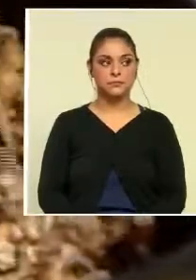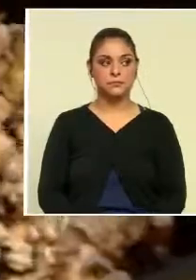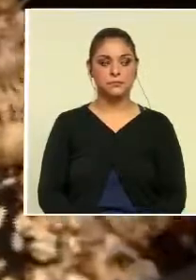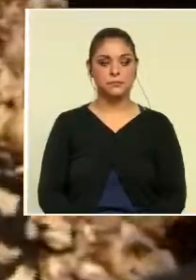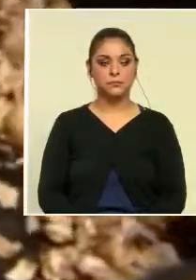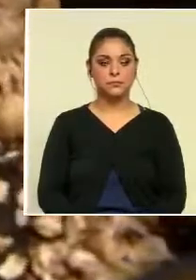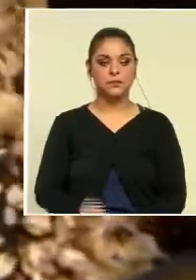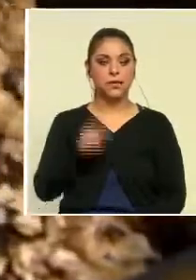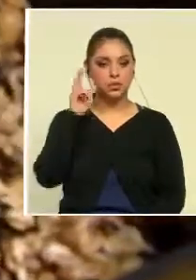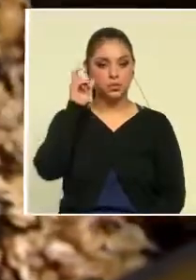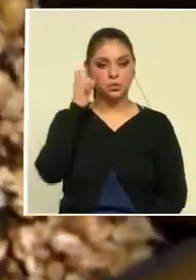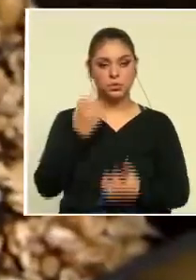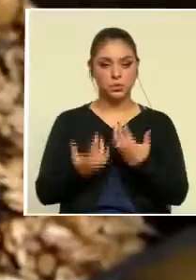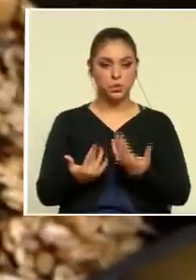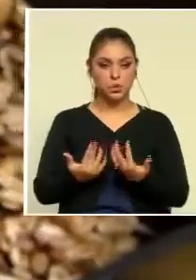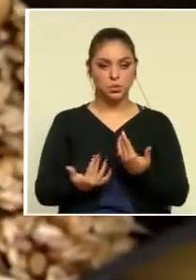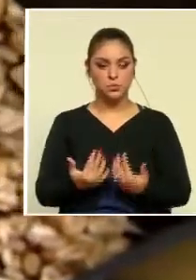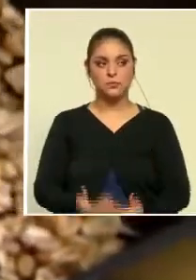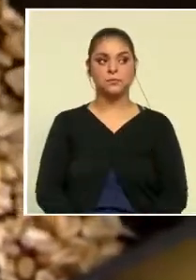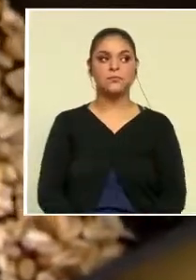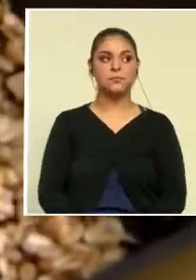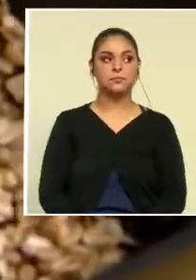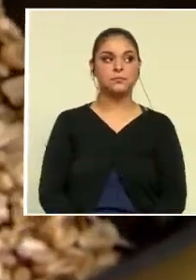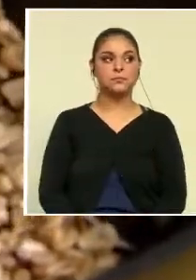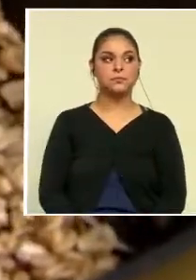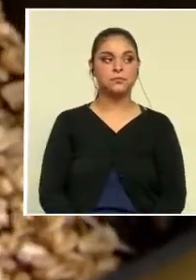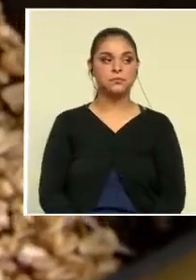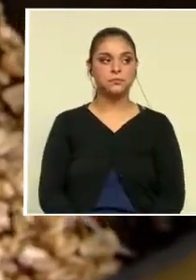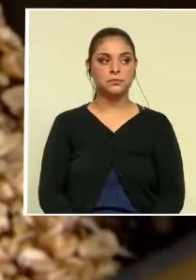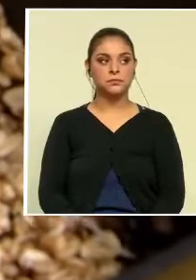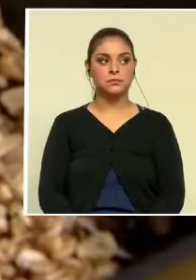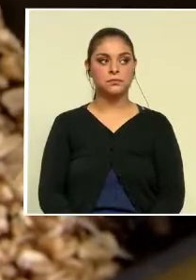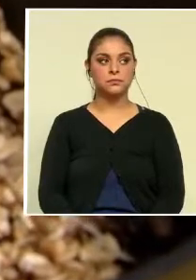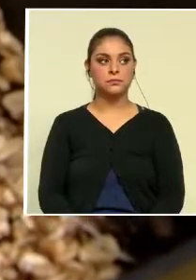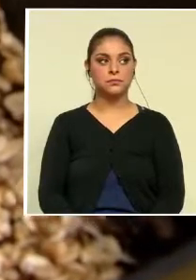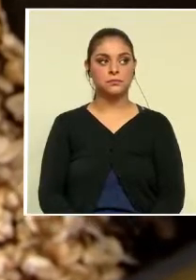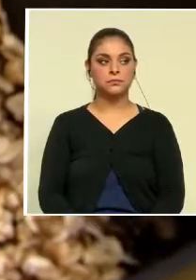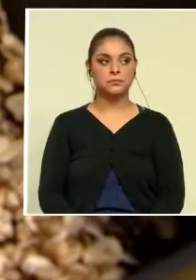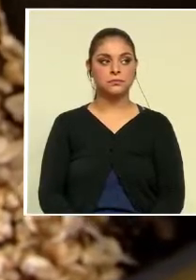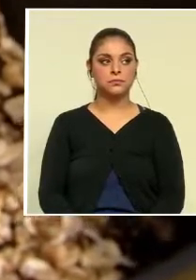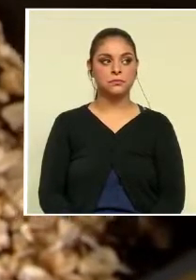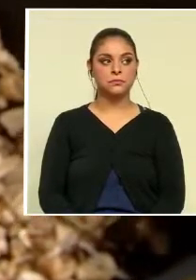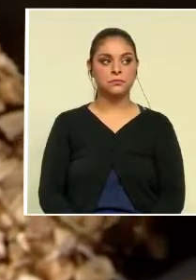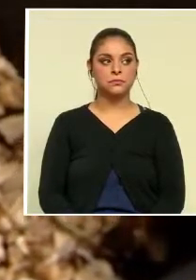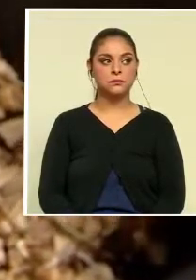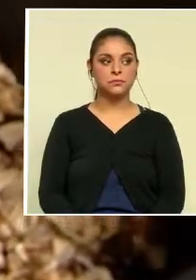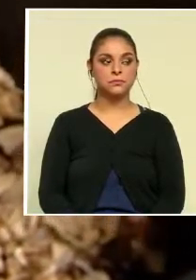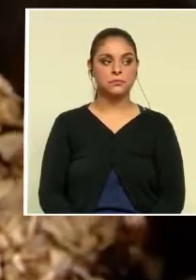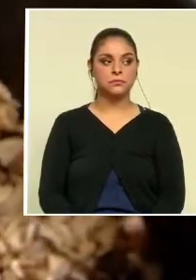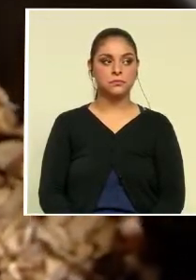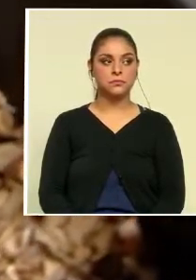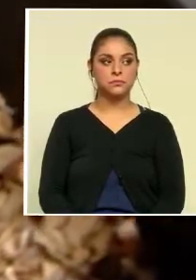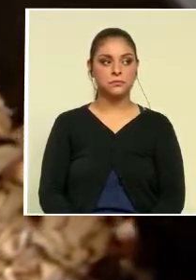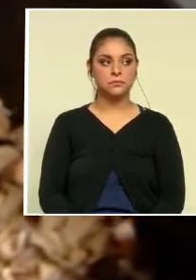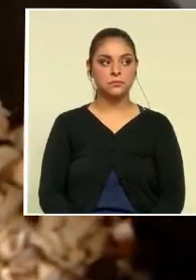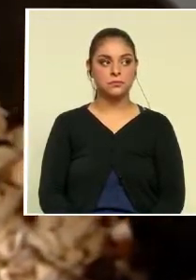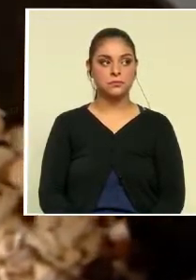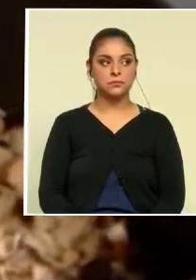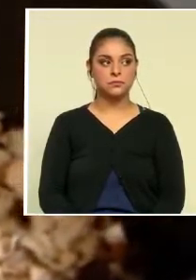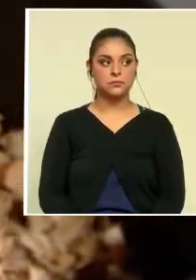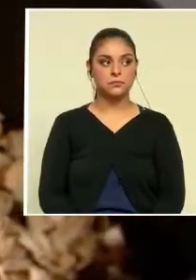ahí suena vamos a ir apagando y ayudó a niñas con la miel para costear para revolviendo aunque